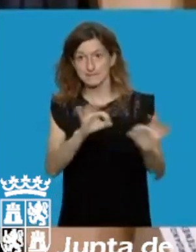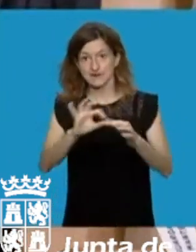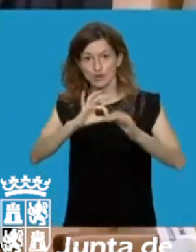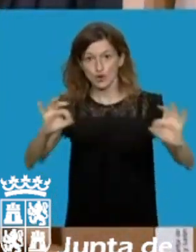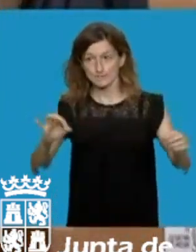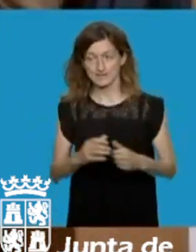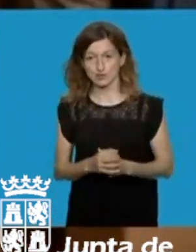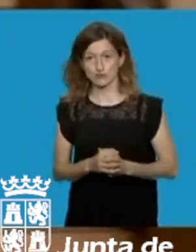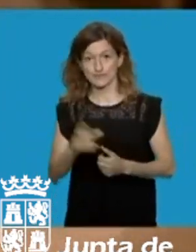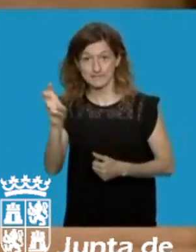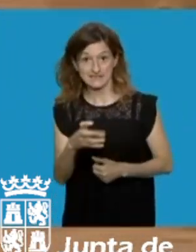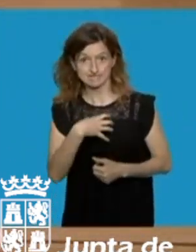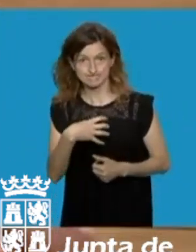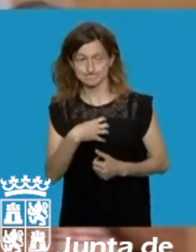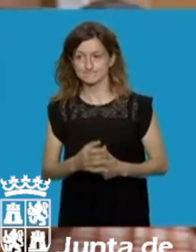de Tokio.